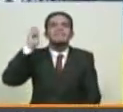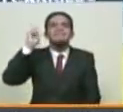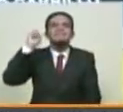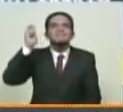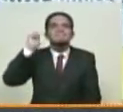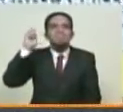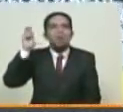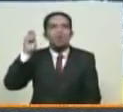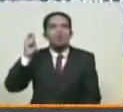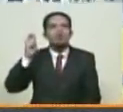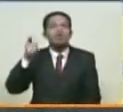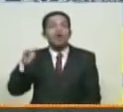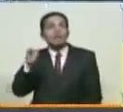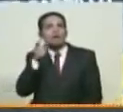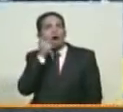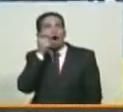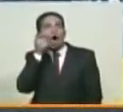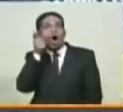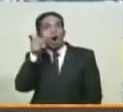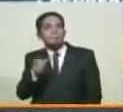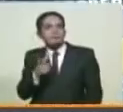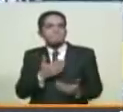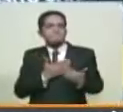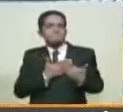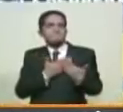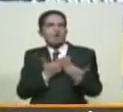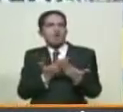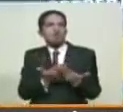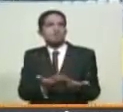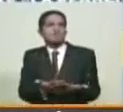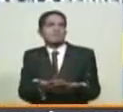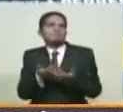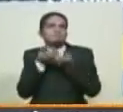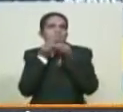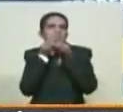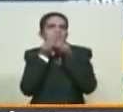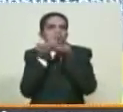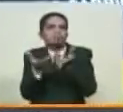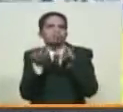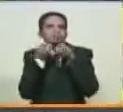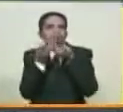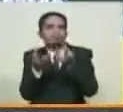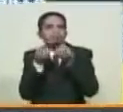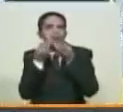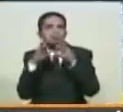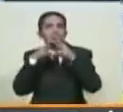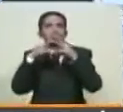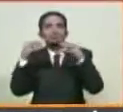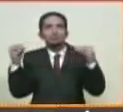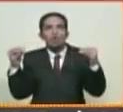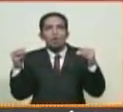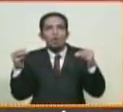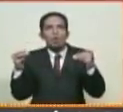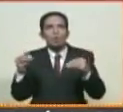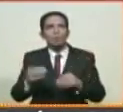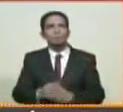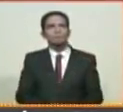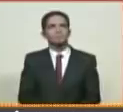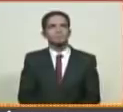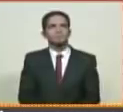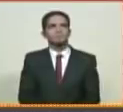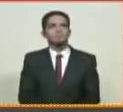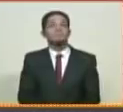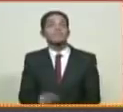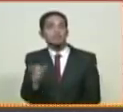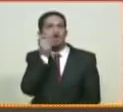presentamos una confesión voluntaria del señor Henry Bert Emanuel Rivas Vivas, alias Morfeo.